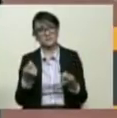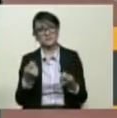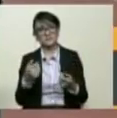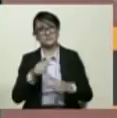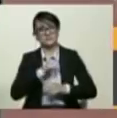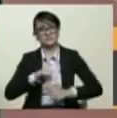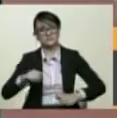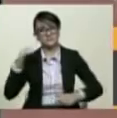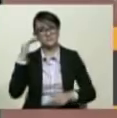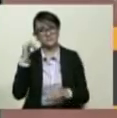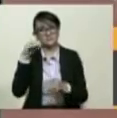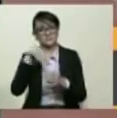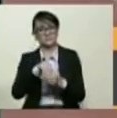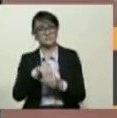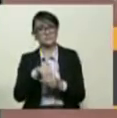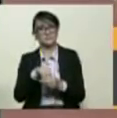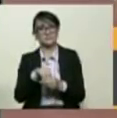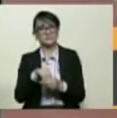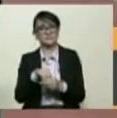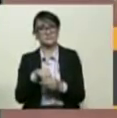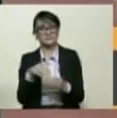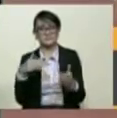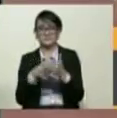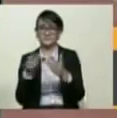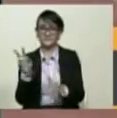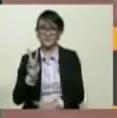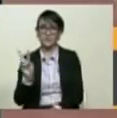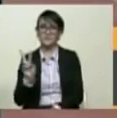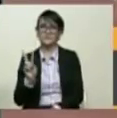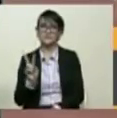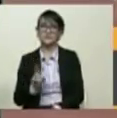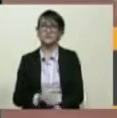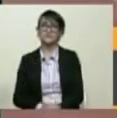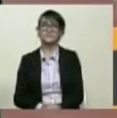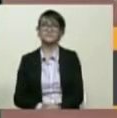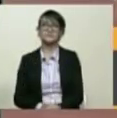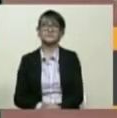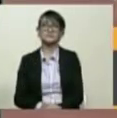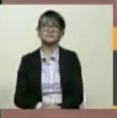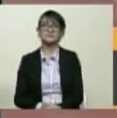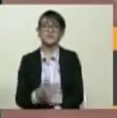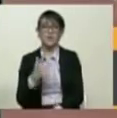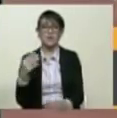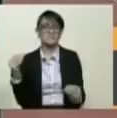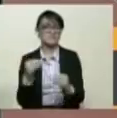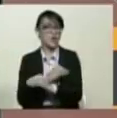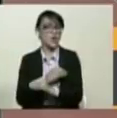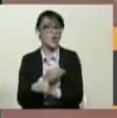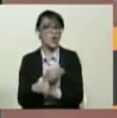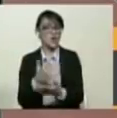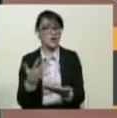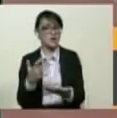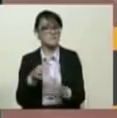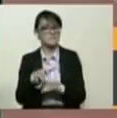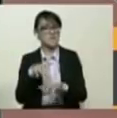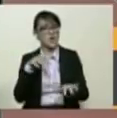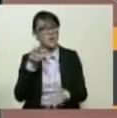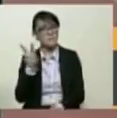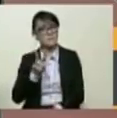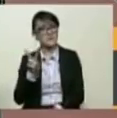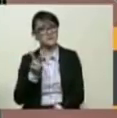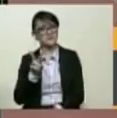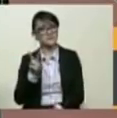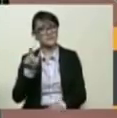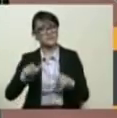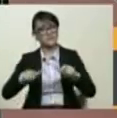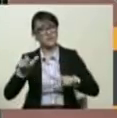acciones militares, injerencias, sanciones contra Venezuela. Eso choca contra los millones y millones de personas. Cada voz de esos